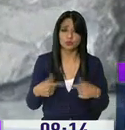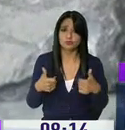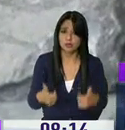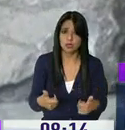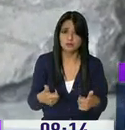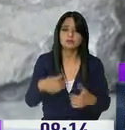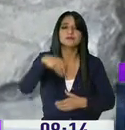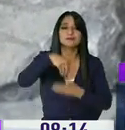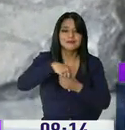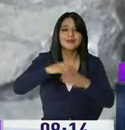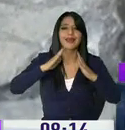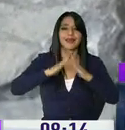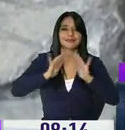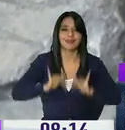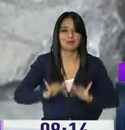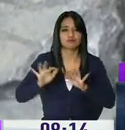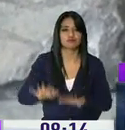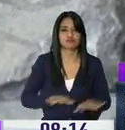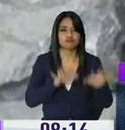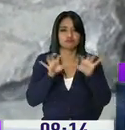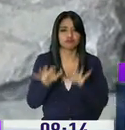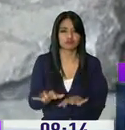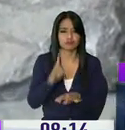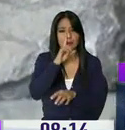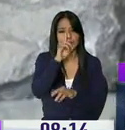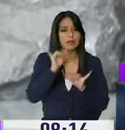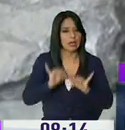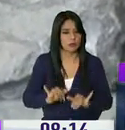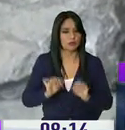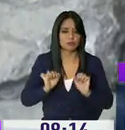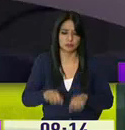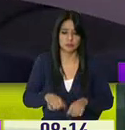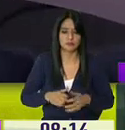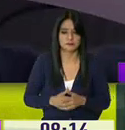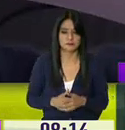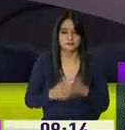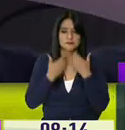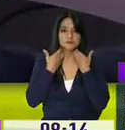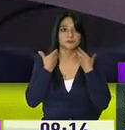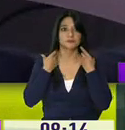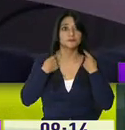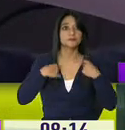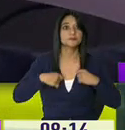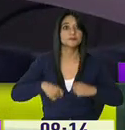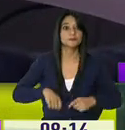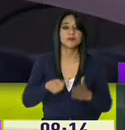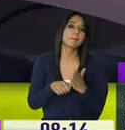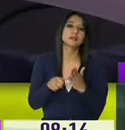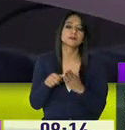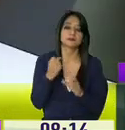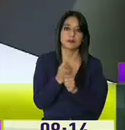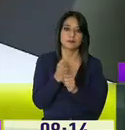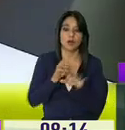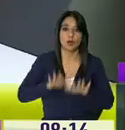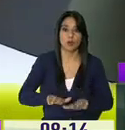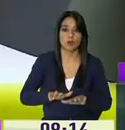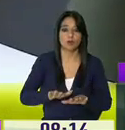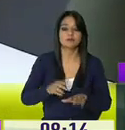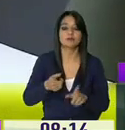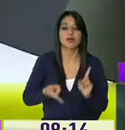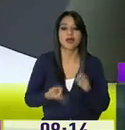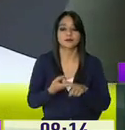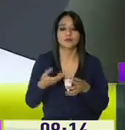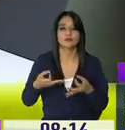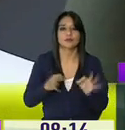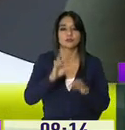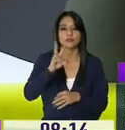través de que los colaboradores puedan permanecer en sus domicilios. Según el Ministerio del Trabajo, en Ecuador hasta febrero del